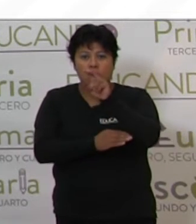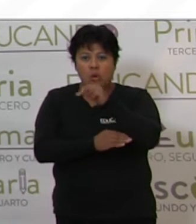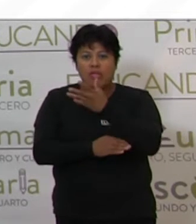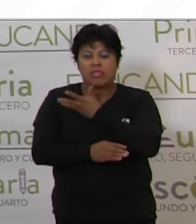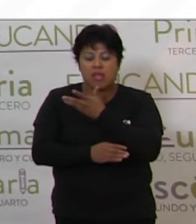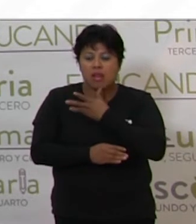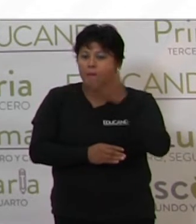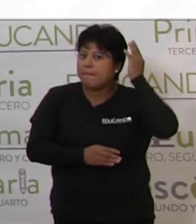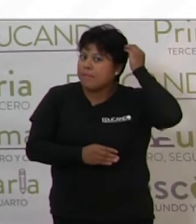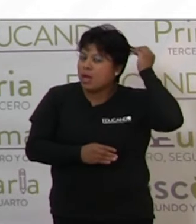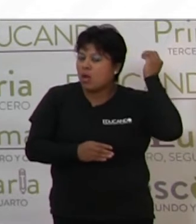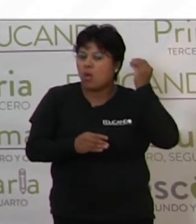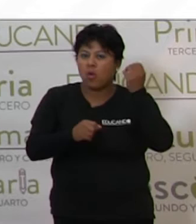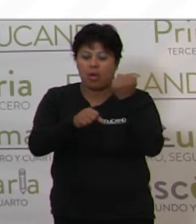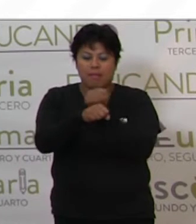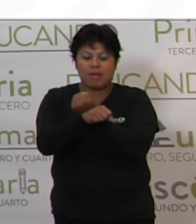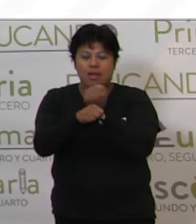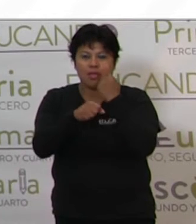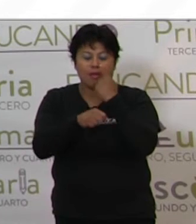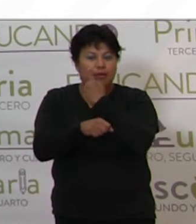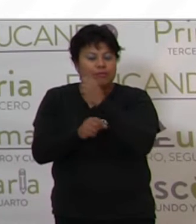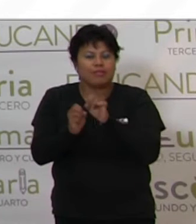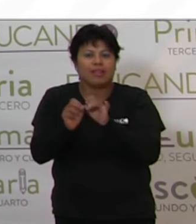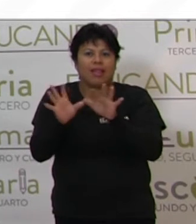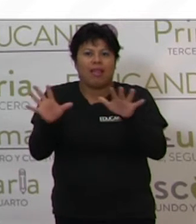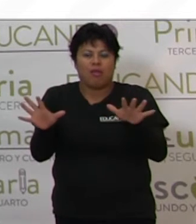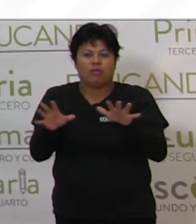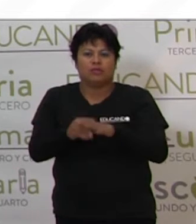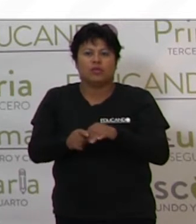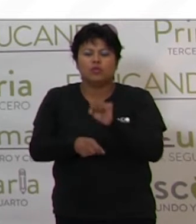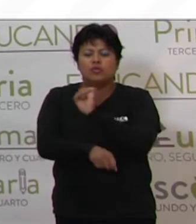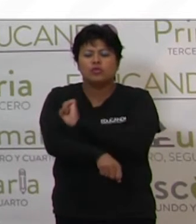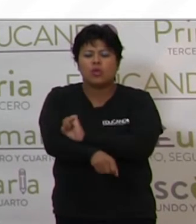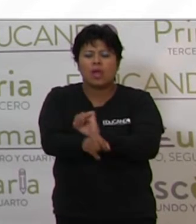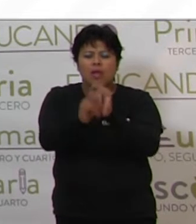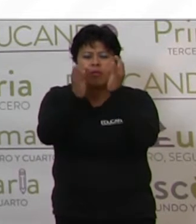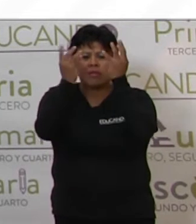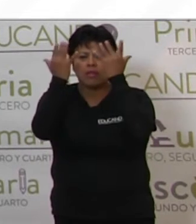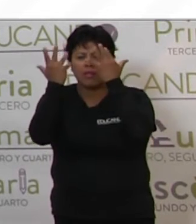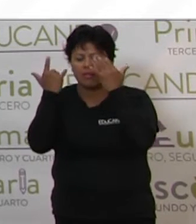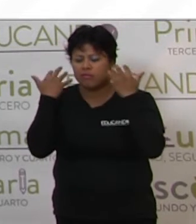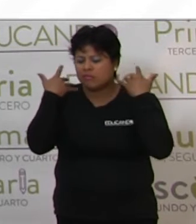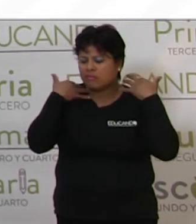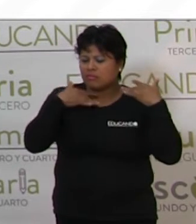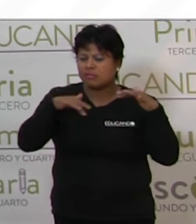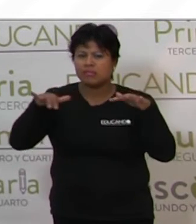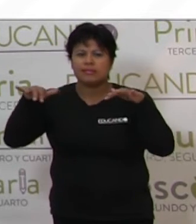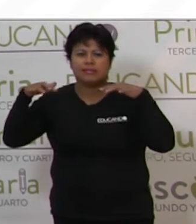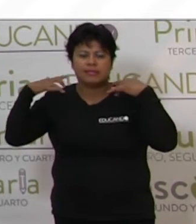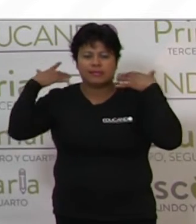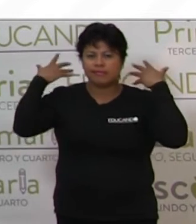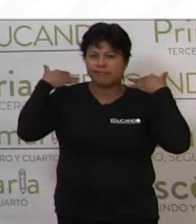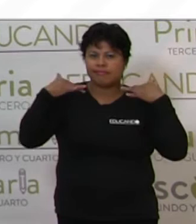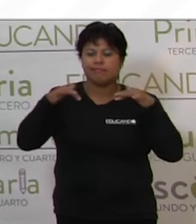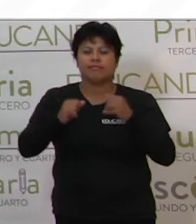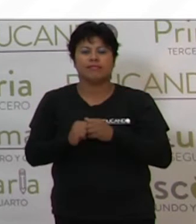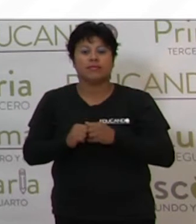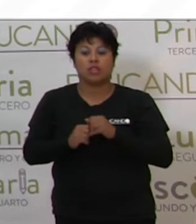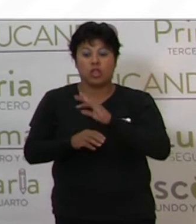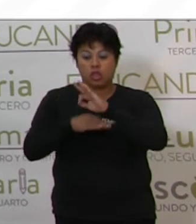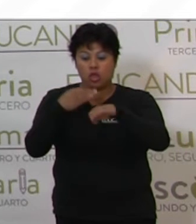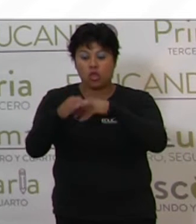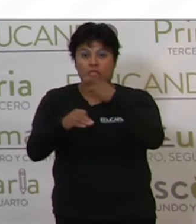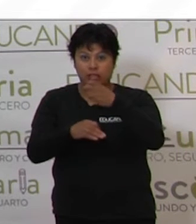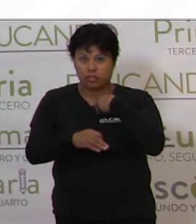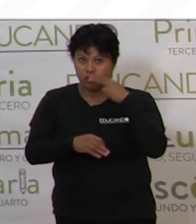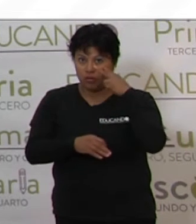y ojos claros. La suave brisa movía su cabello agitadamente. Todo eso estamos viendo